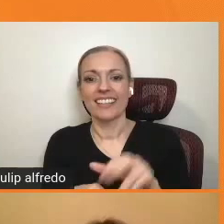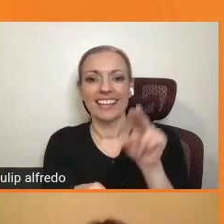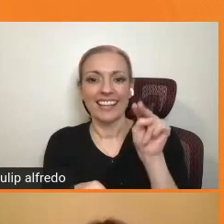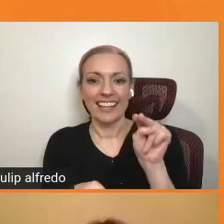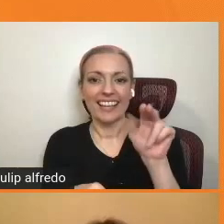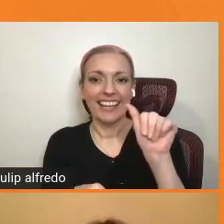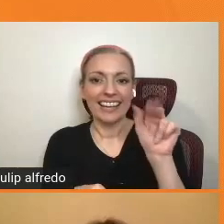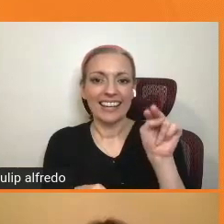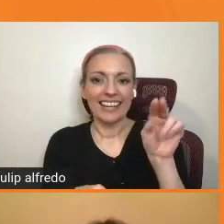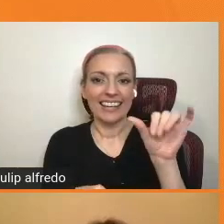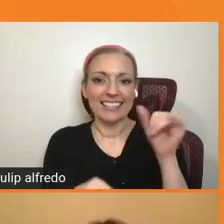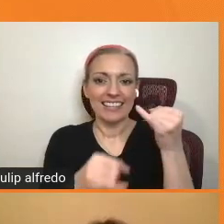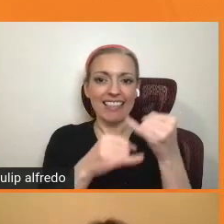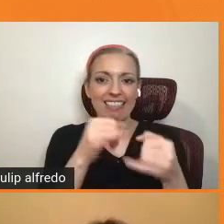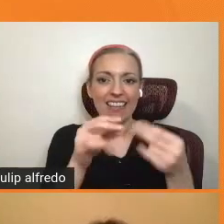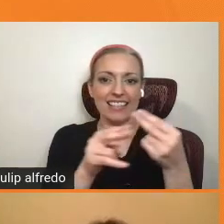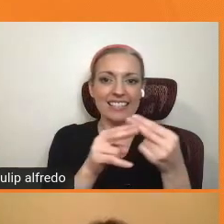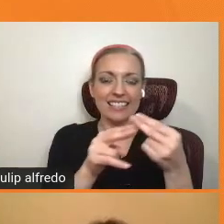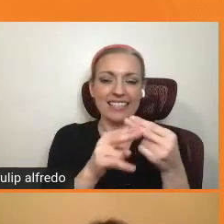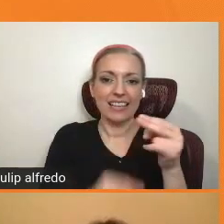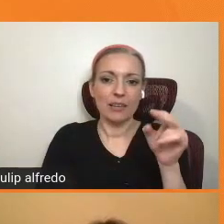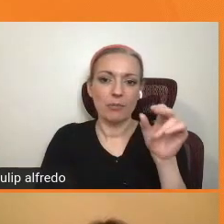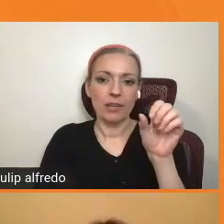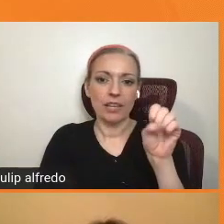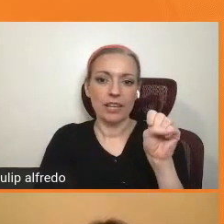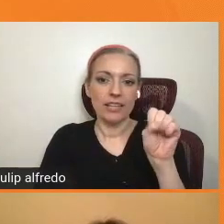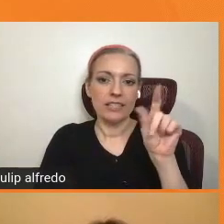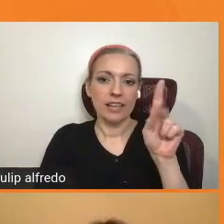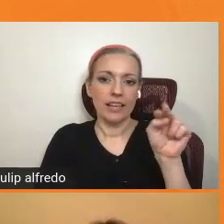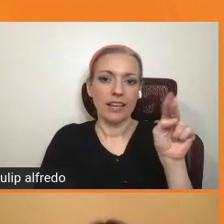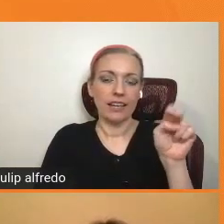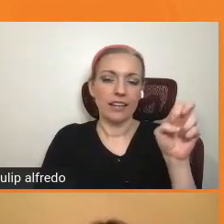aquí. Claro, también es la primera vez que hemos...